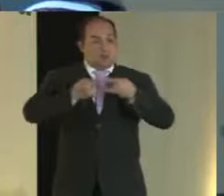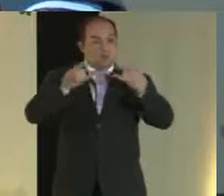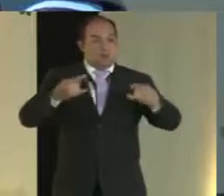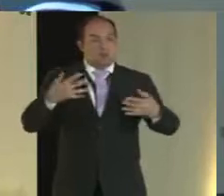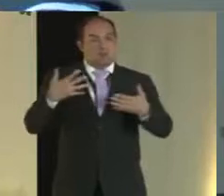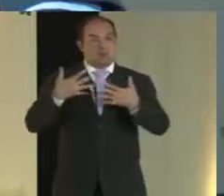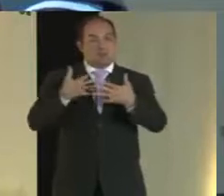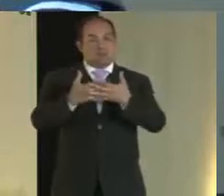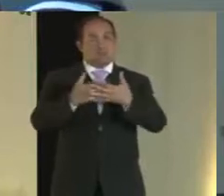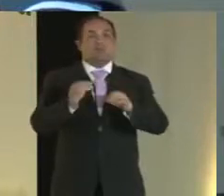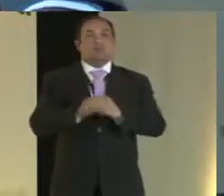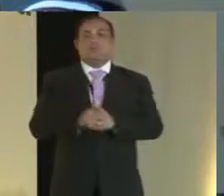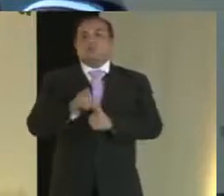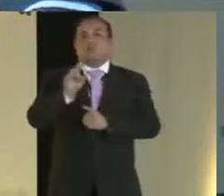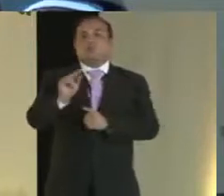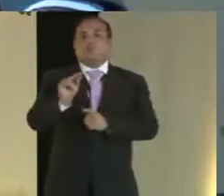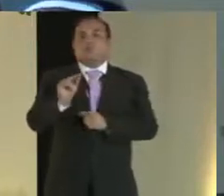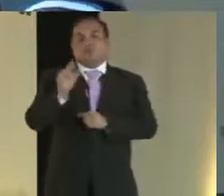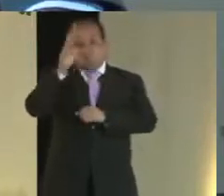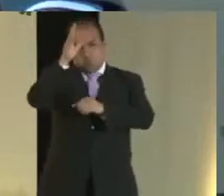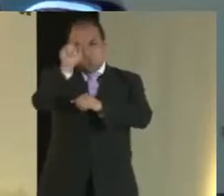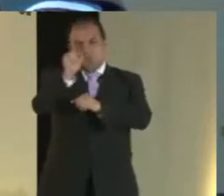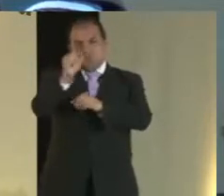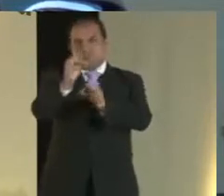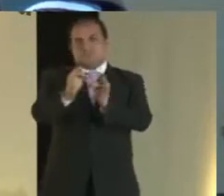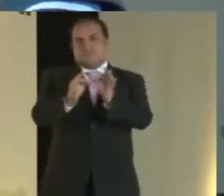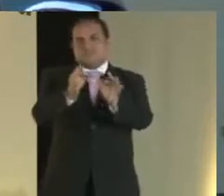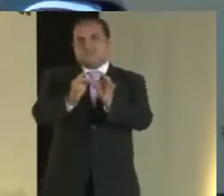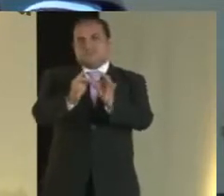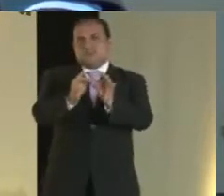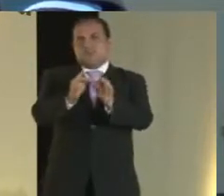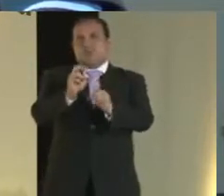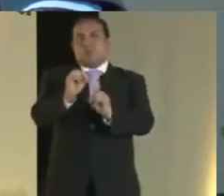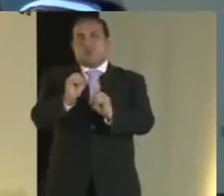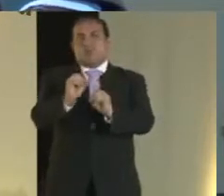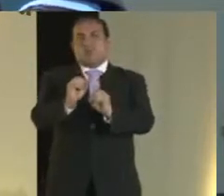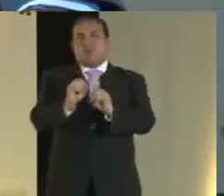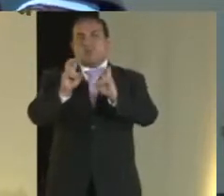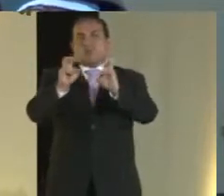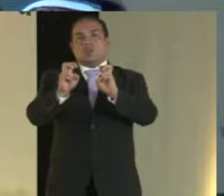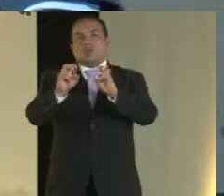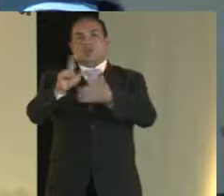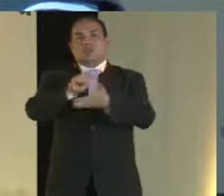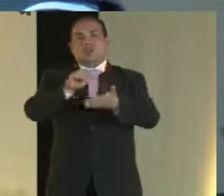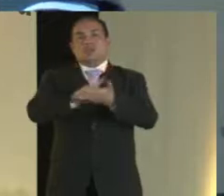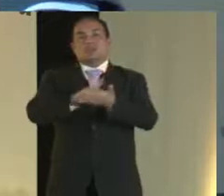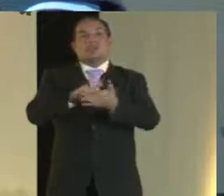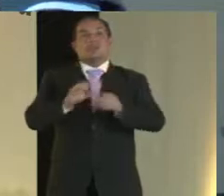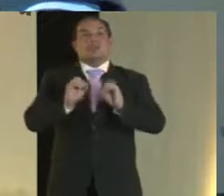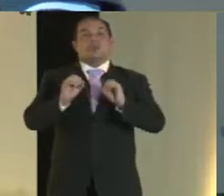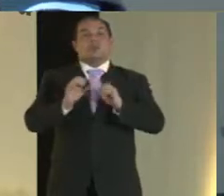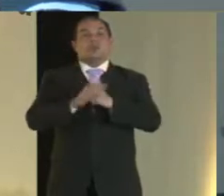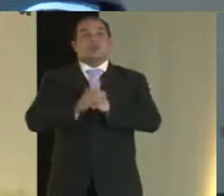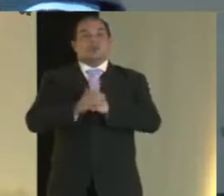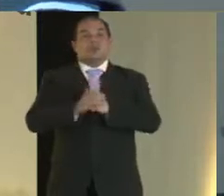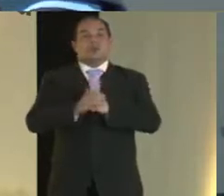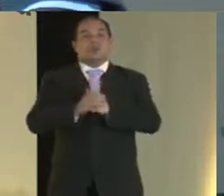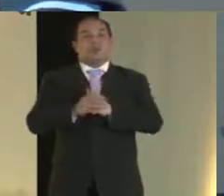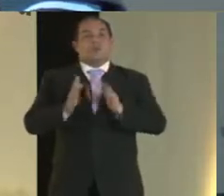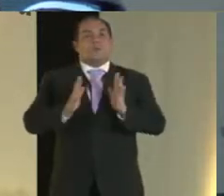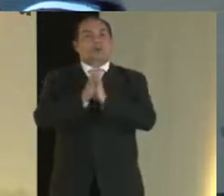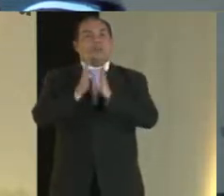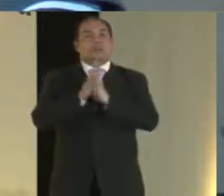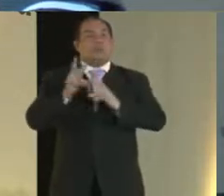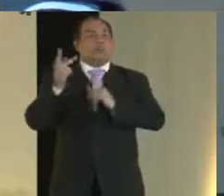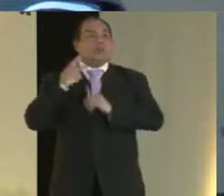historia. No son un concepto fijo, ni un sujeto legal o un actor político estático.